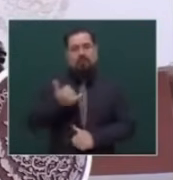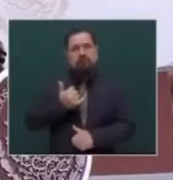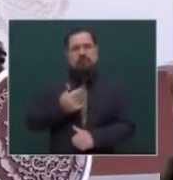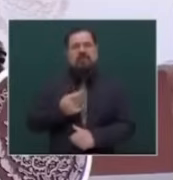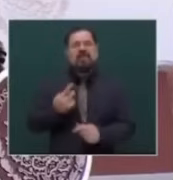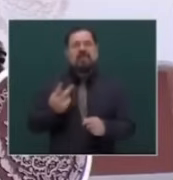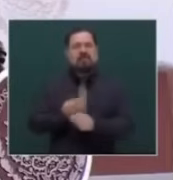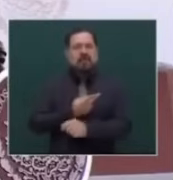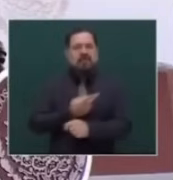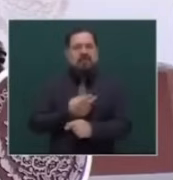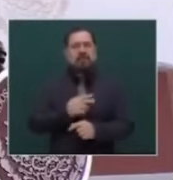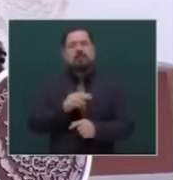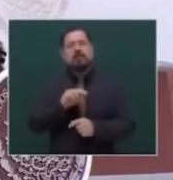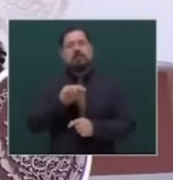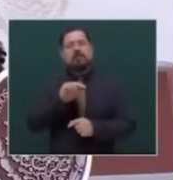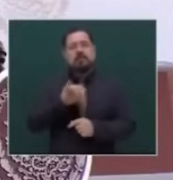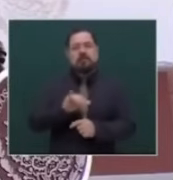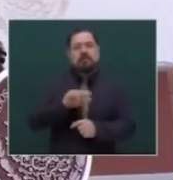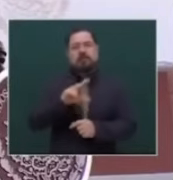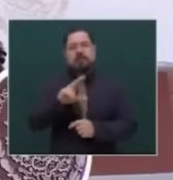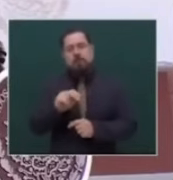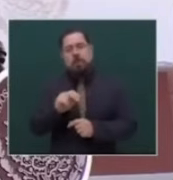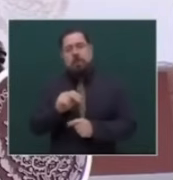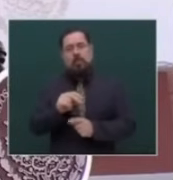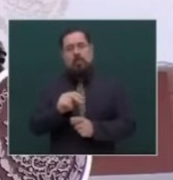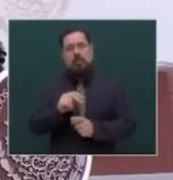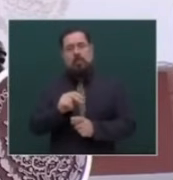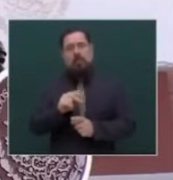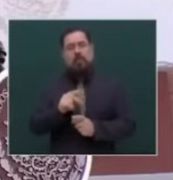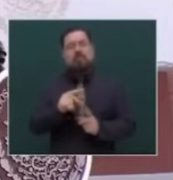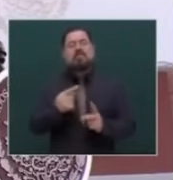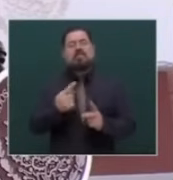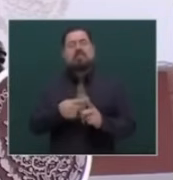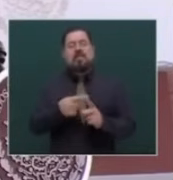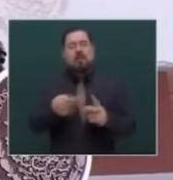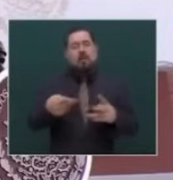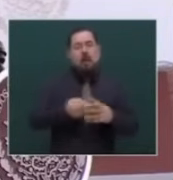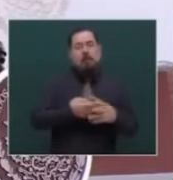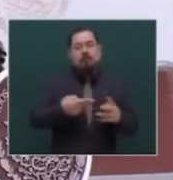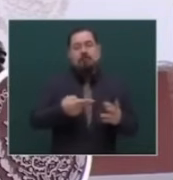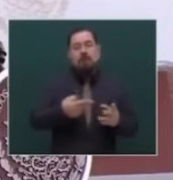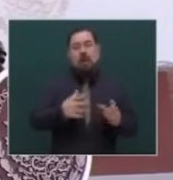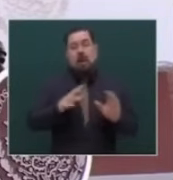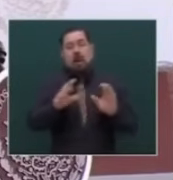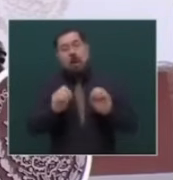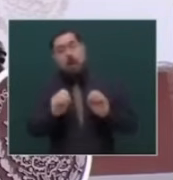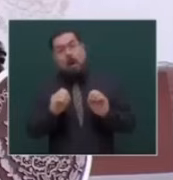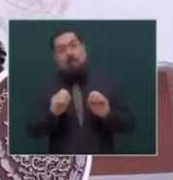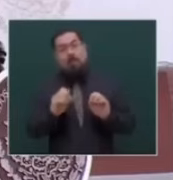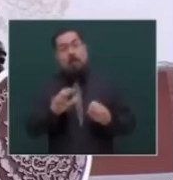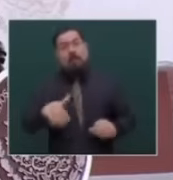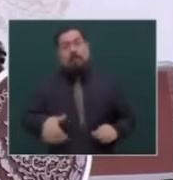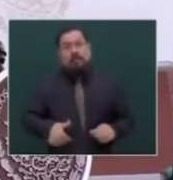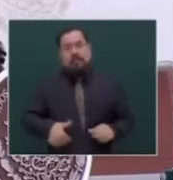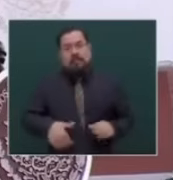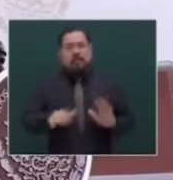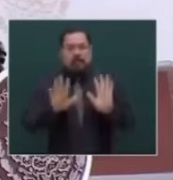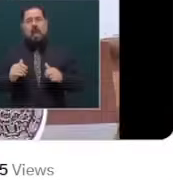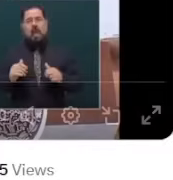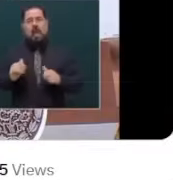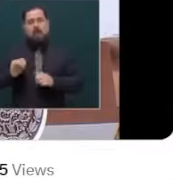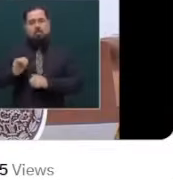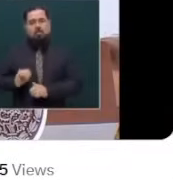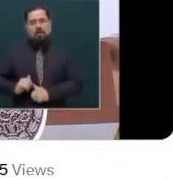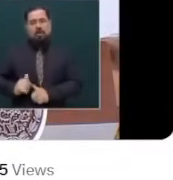como él, pues sí, efectivamente amanece muerto al lado de su pareja en su casa, pues sí es